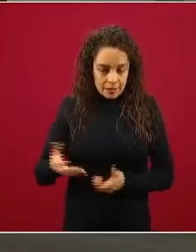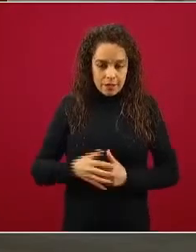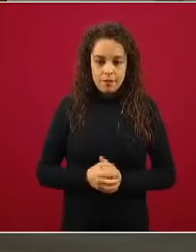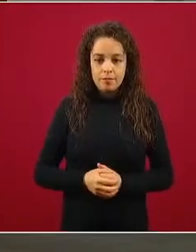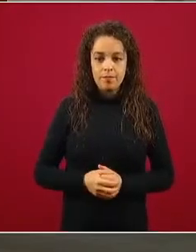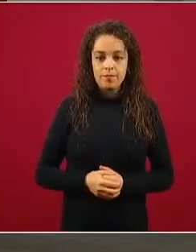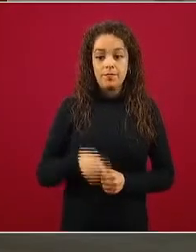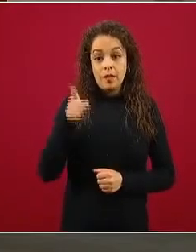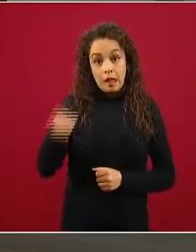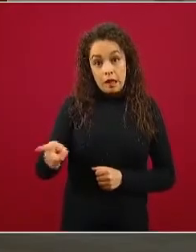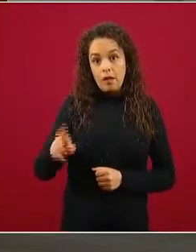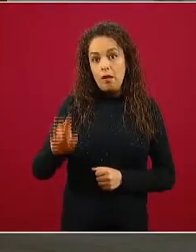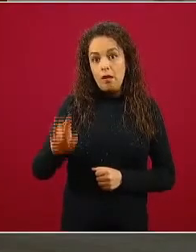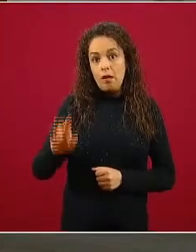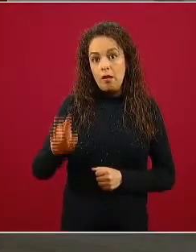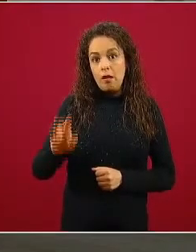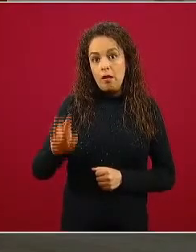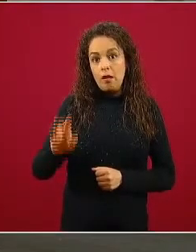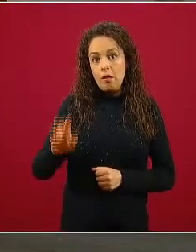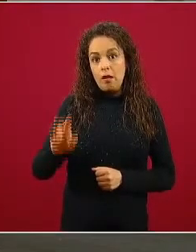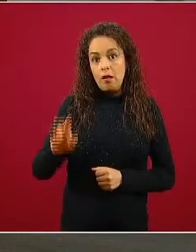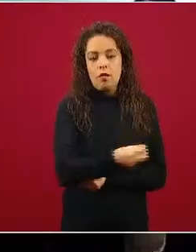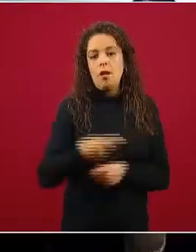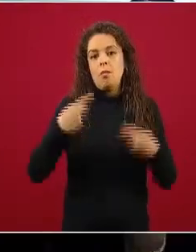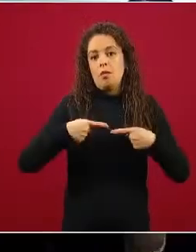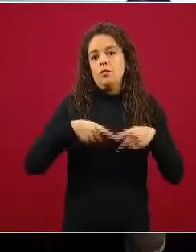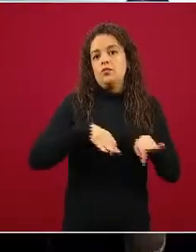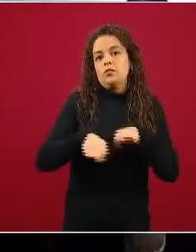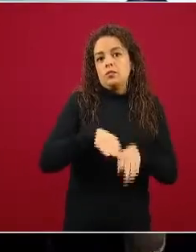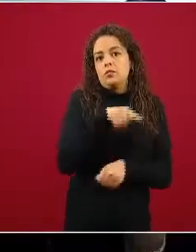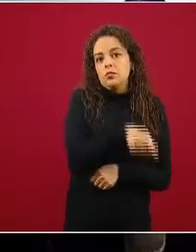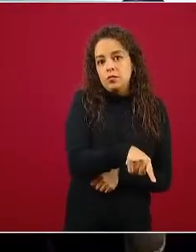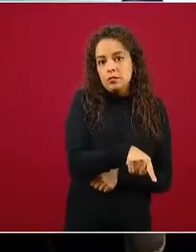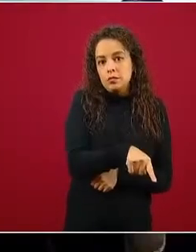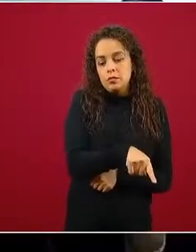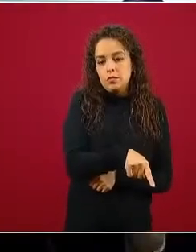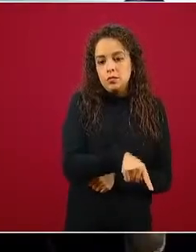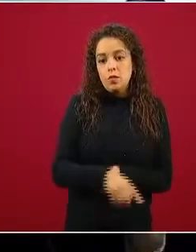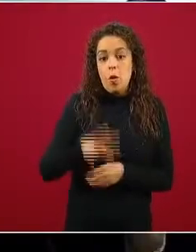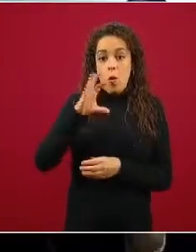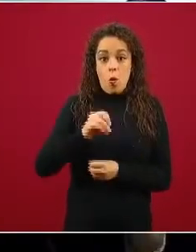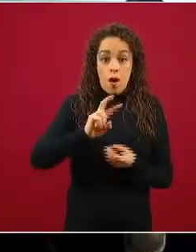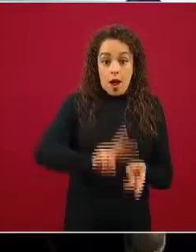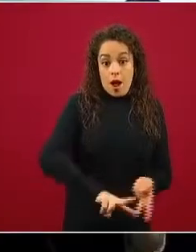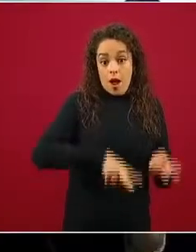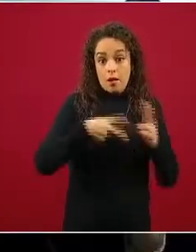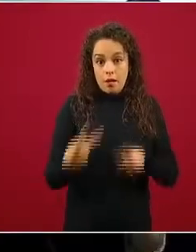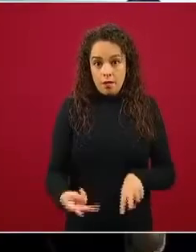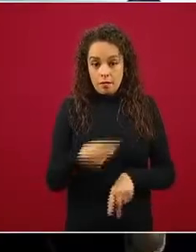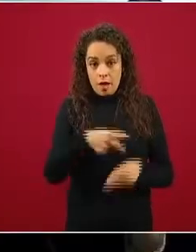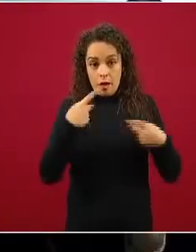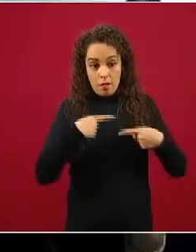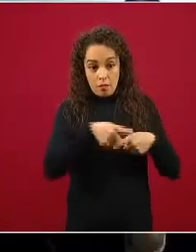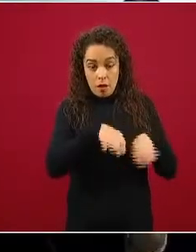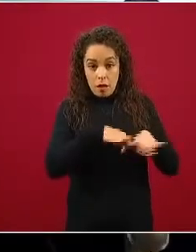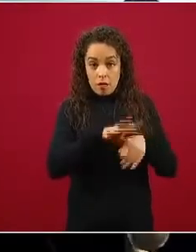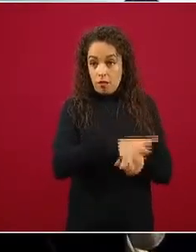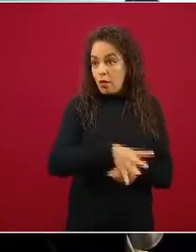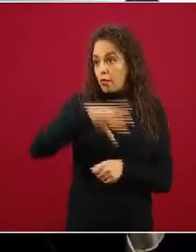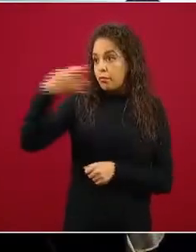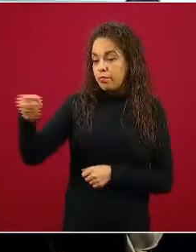el cliente contagie al personal o en el caso que no debería ocurrir, pero que un personal esté contagiado, pues entonces contagia al